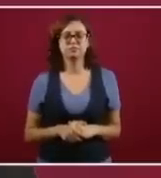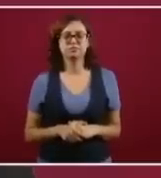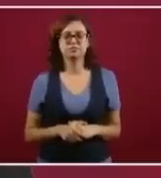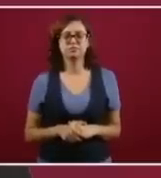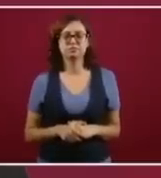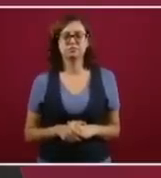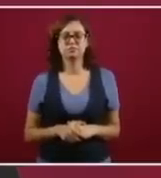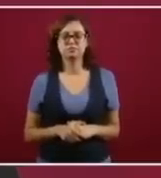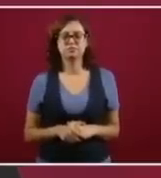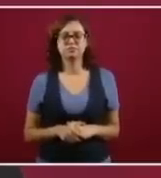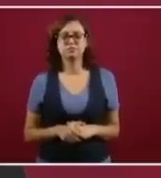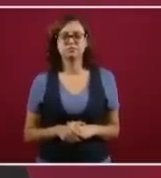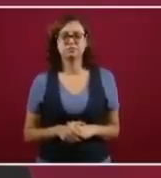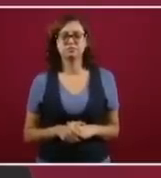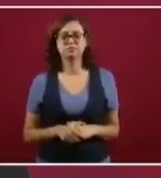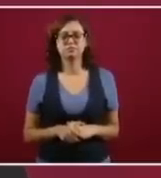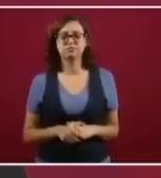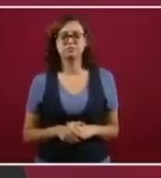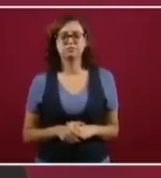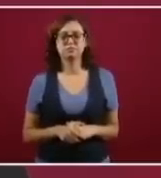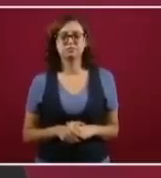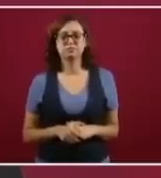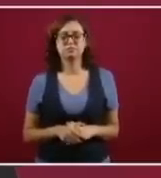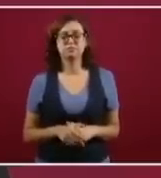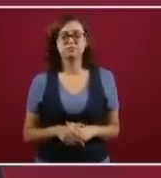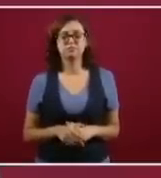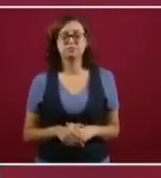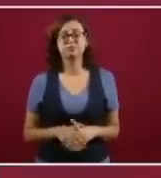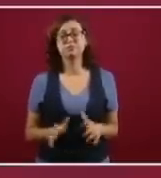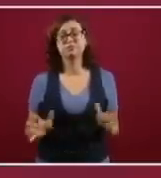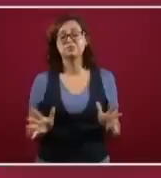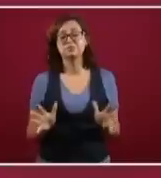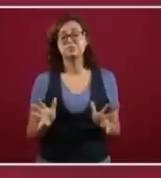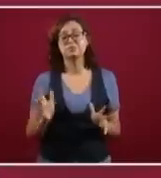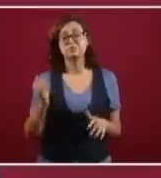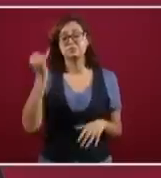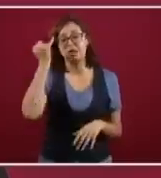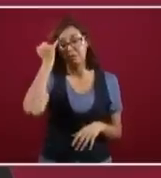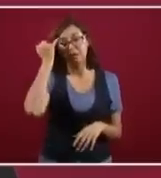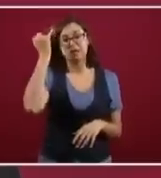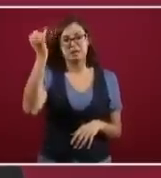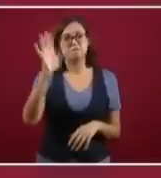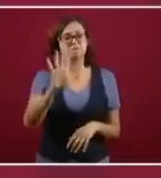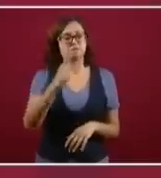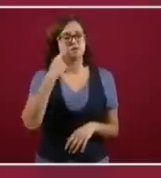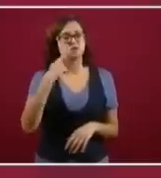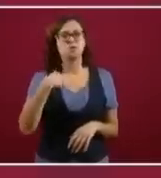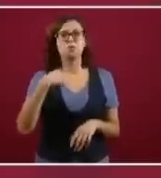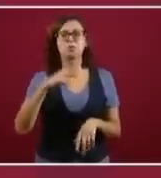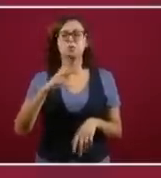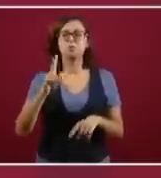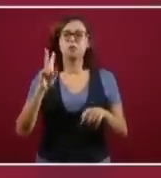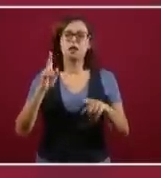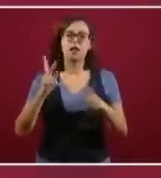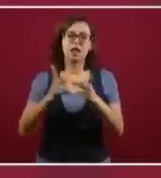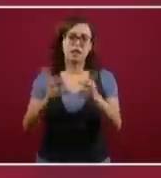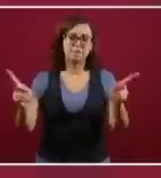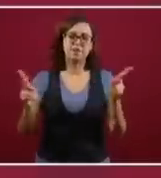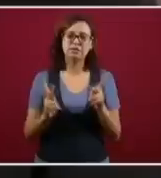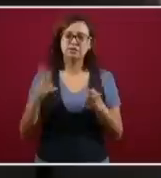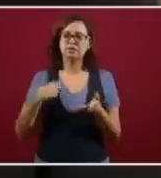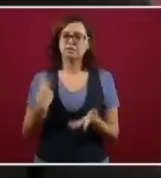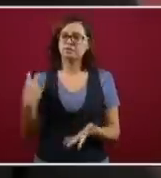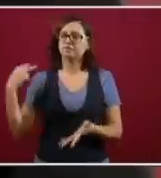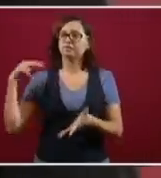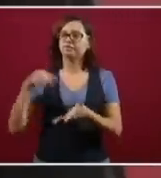Imaginen, como digo cuando le informo a la gente en las plazas públicas, una empresa,